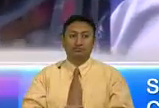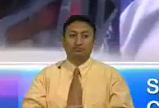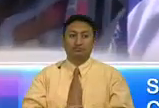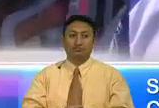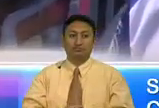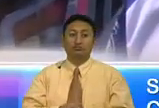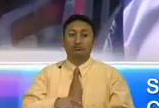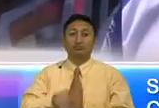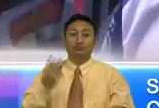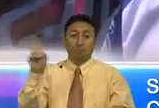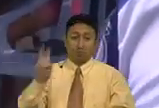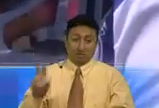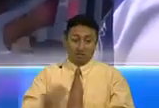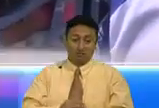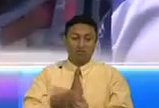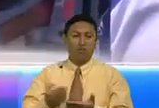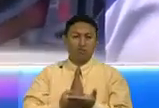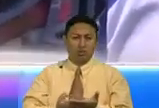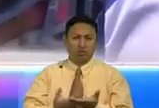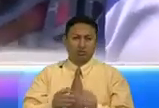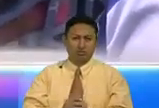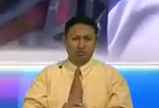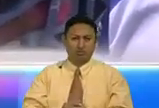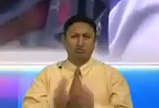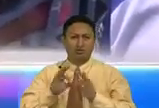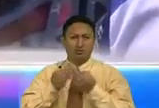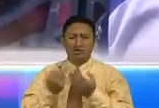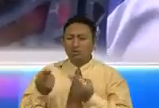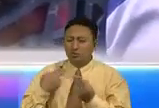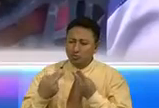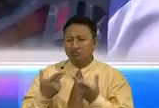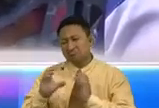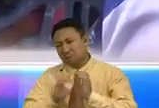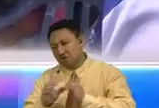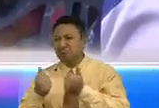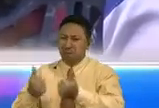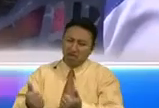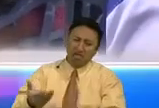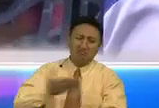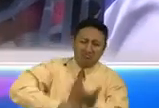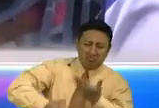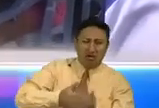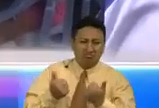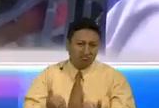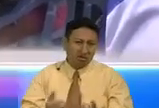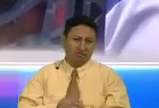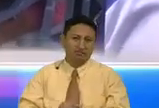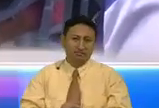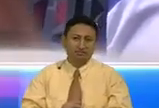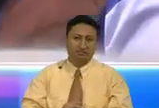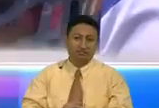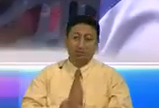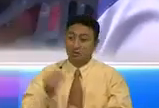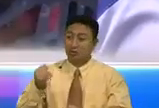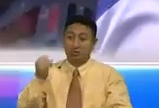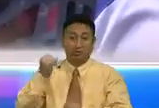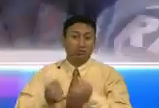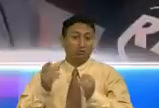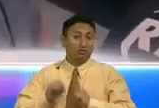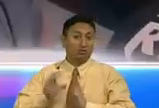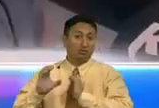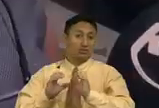familiar y cruzamos muchas conversaciones a lo bien como familia y esa fue la última vez que tuvimos con